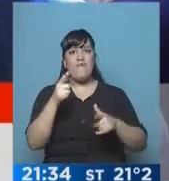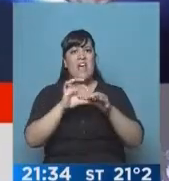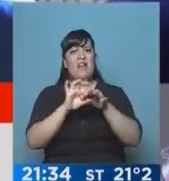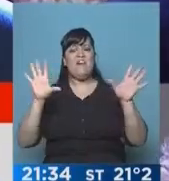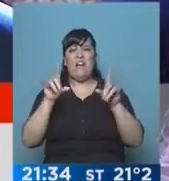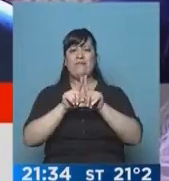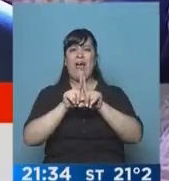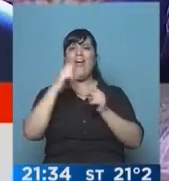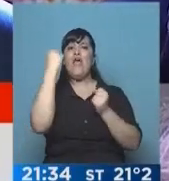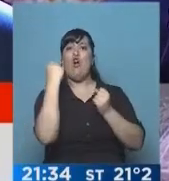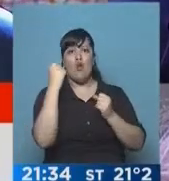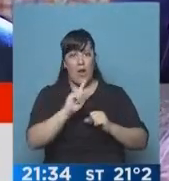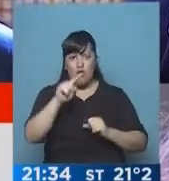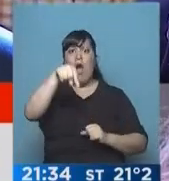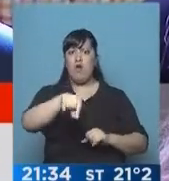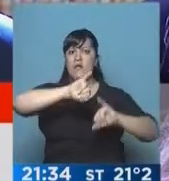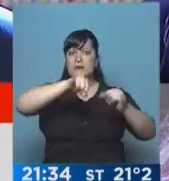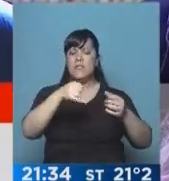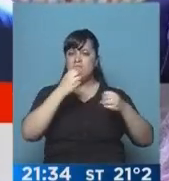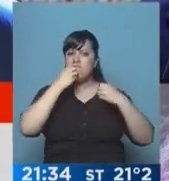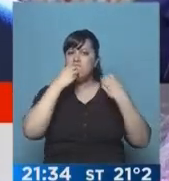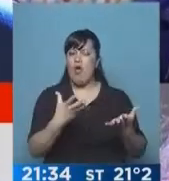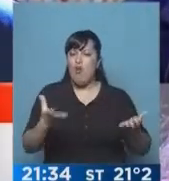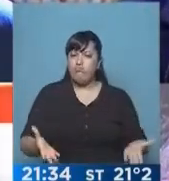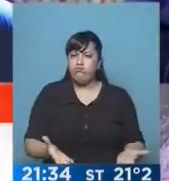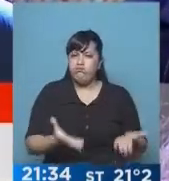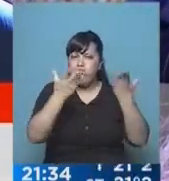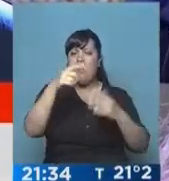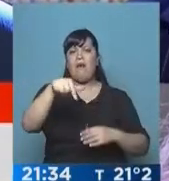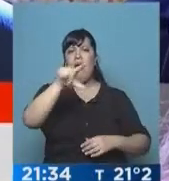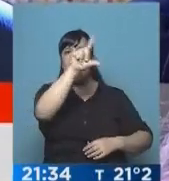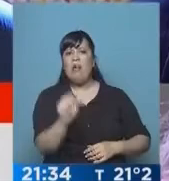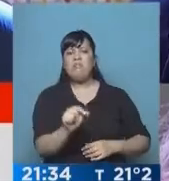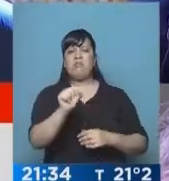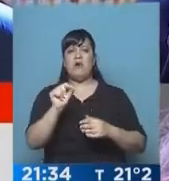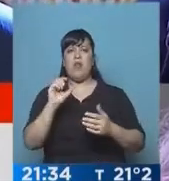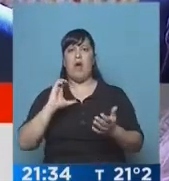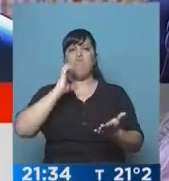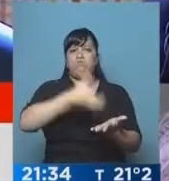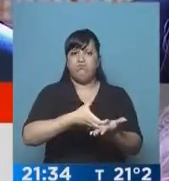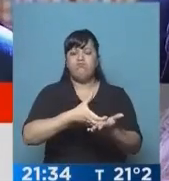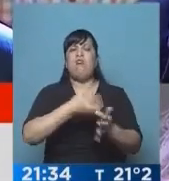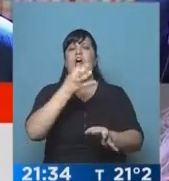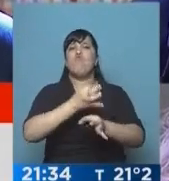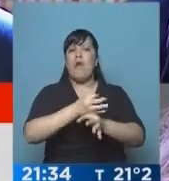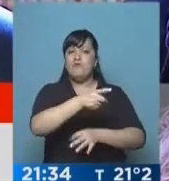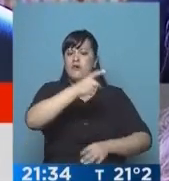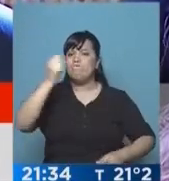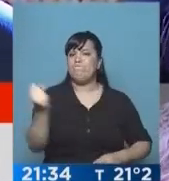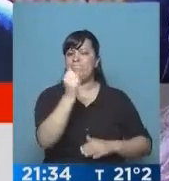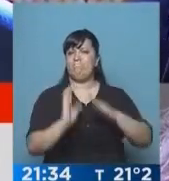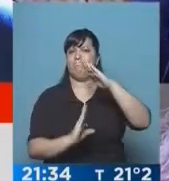económica. Una Argentina que ha puesto en la educación un pilar fundamental de la inclusión